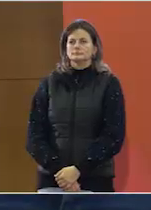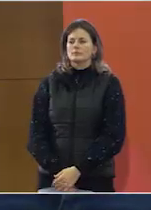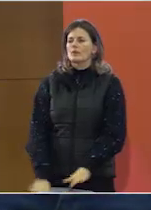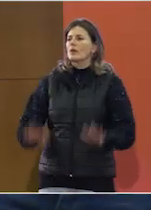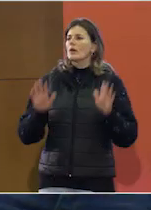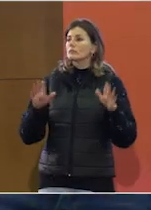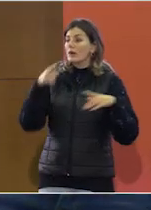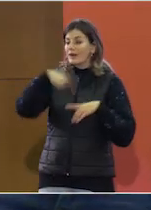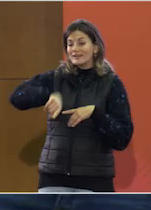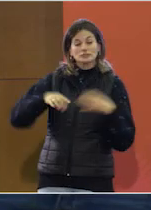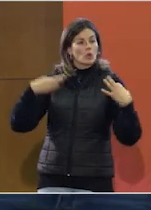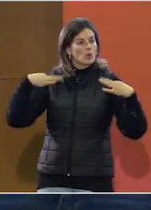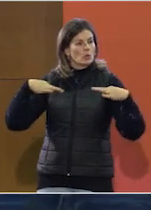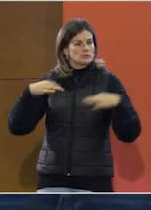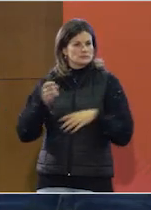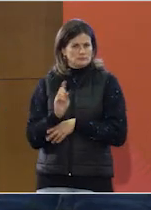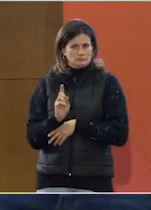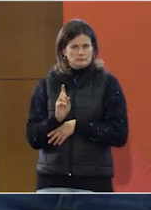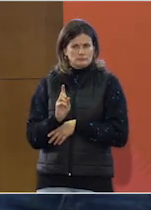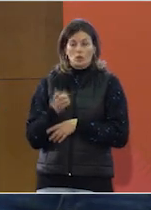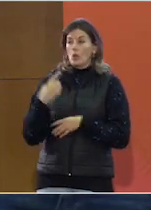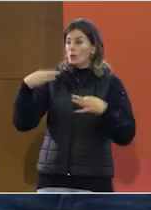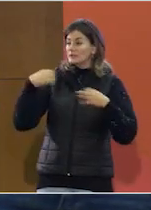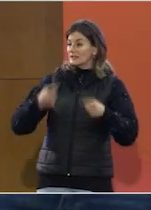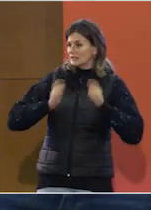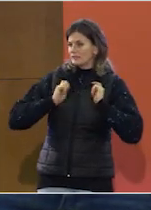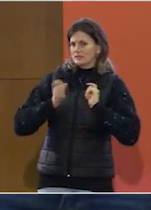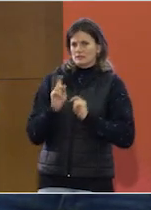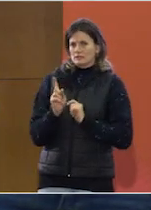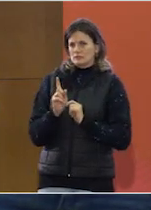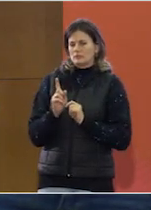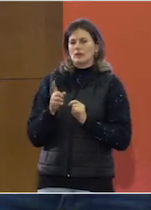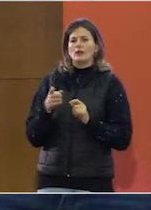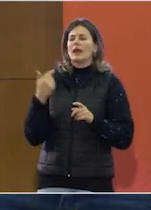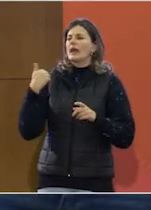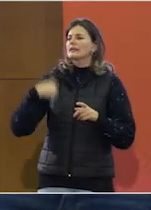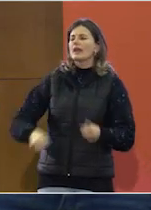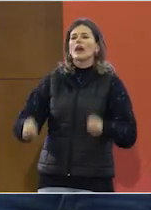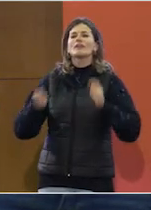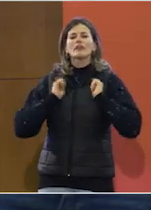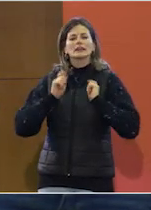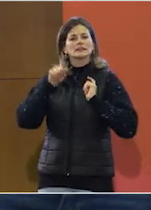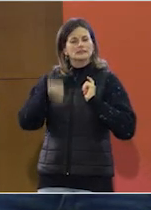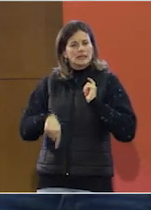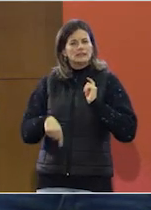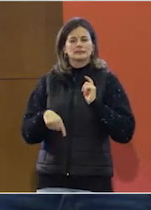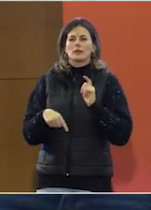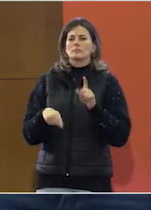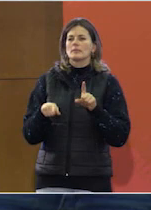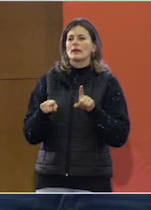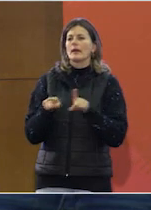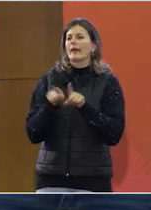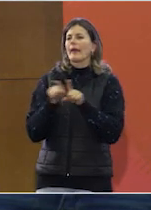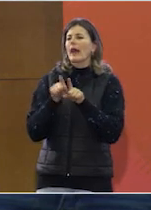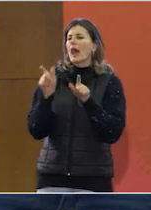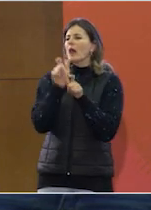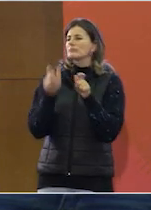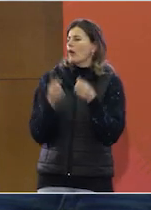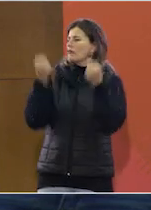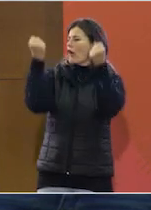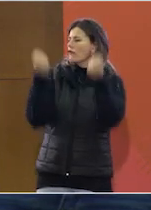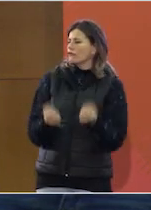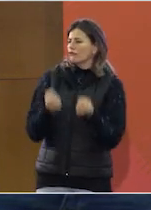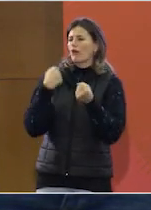Pero no son los únicos que han fracasado. Han fracasado los que, con palabras muy